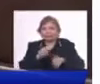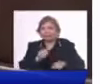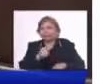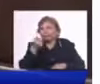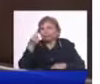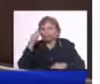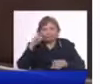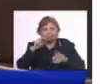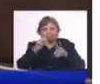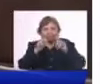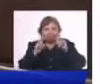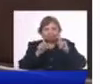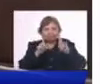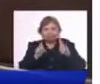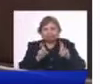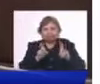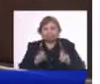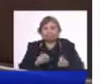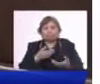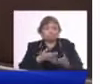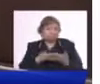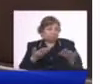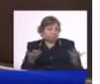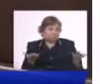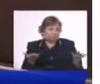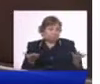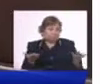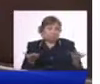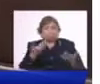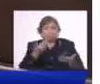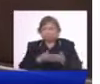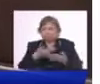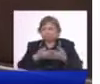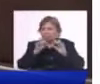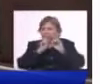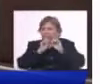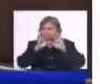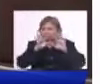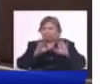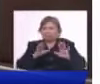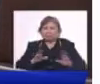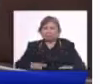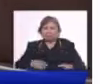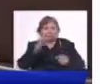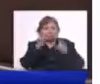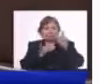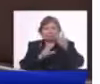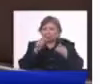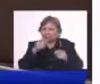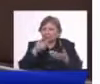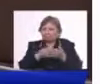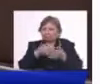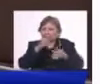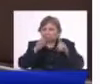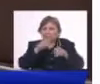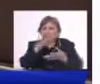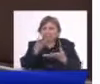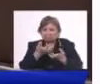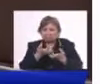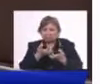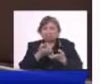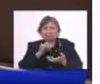otras consultas. Consultas que queden ya clarísimas desde la gente. Que se le consulte si